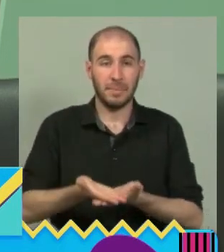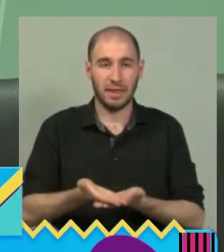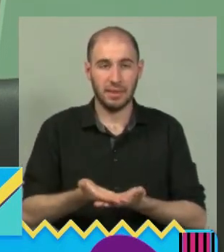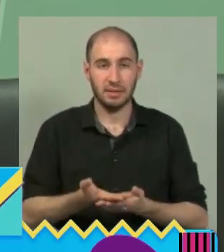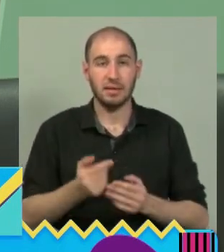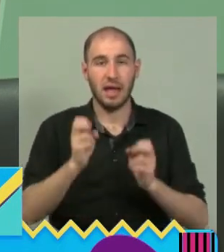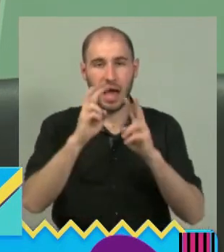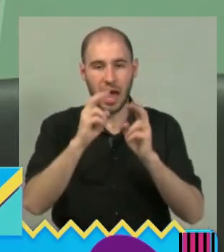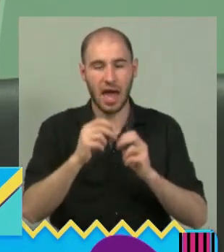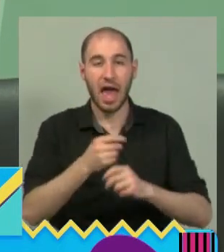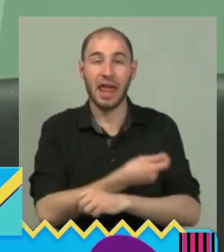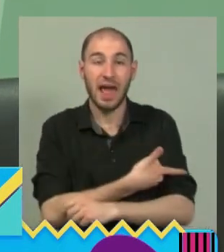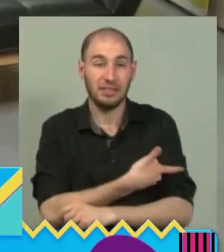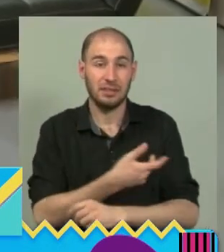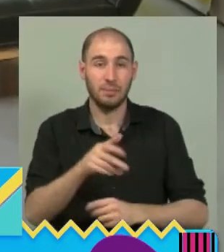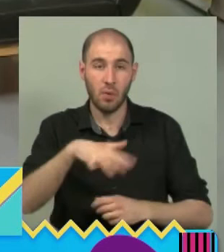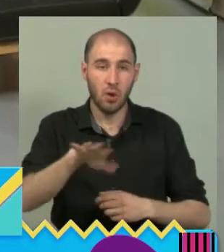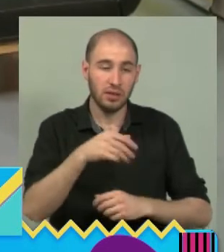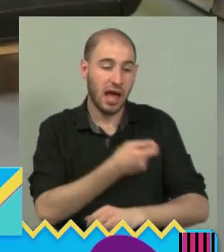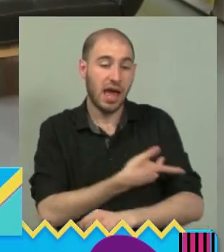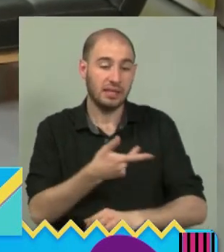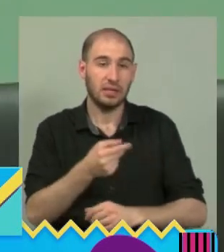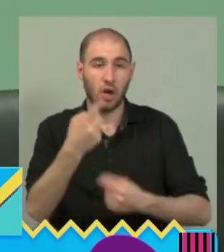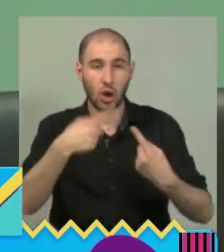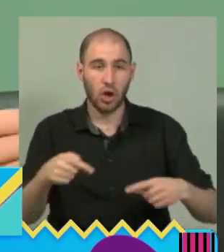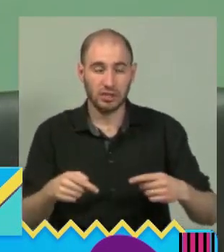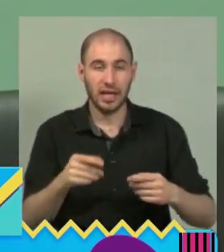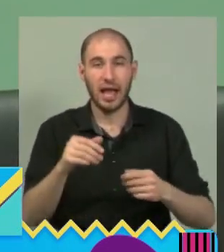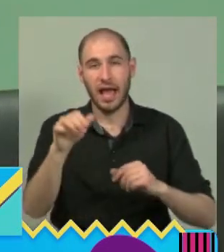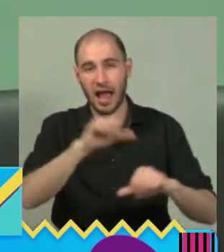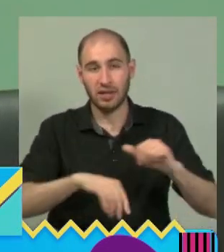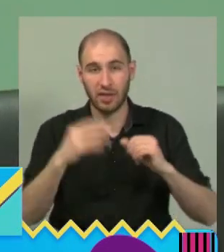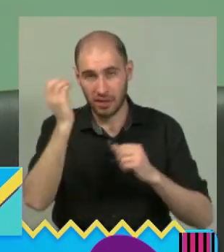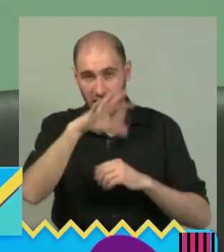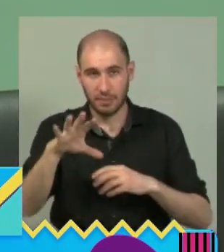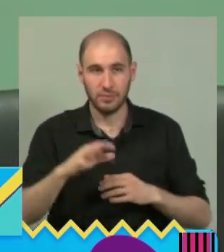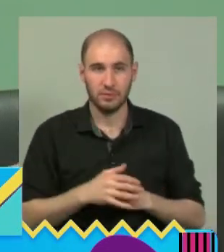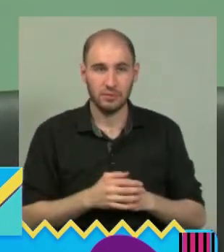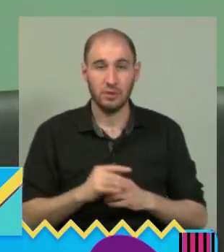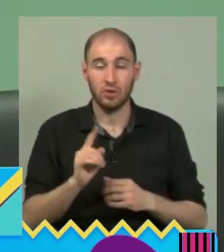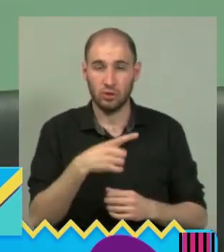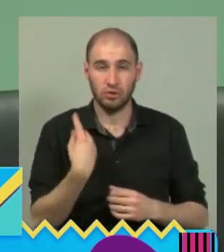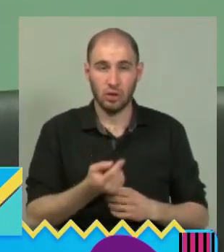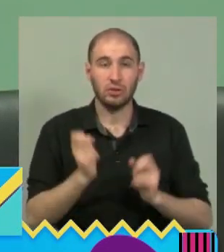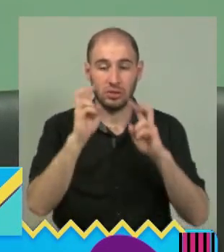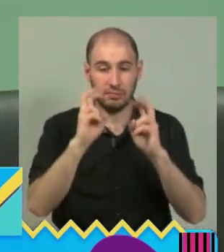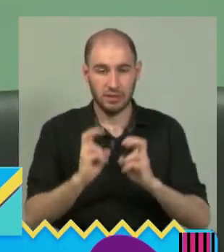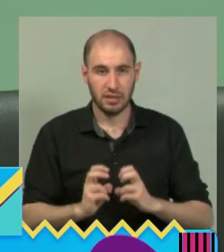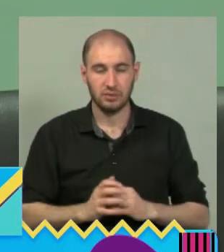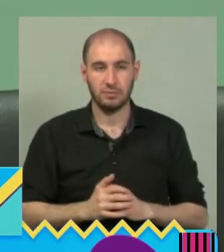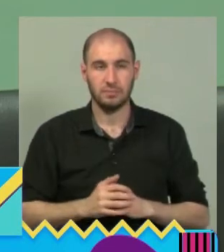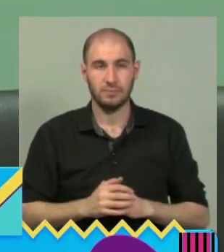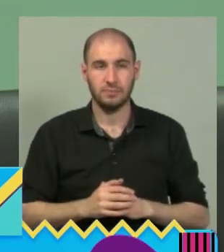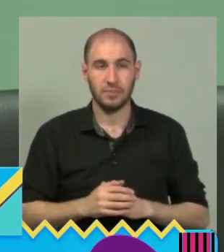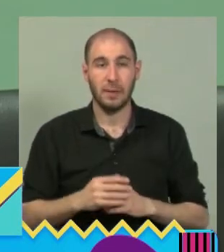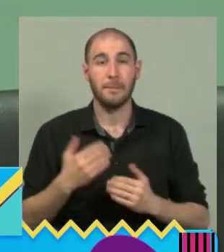hacer análisis a la población y hacer análisis a los productos agrícolas y ganaderos, nosotros investigamos,